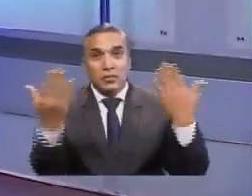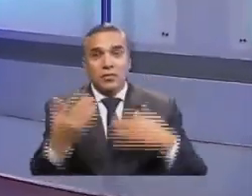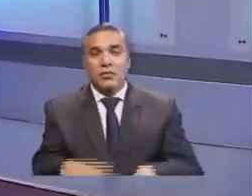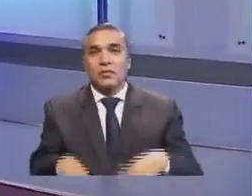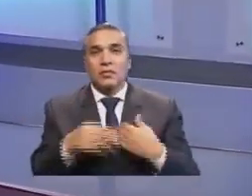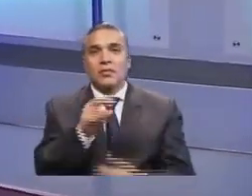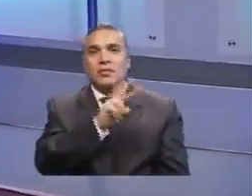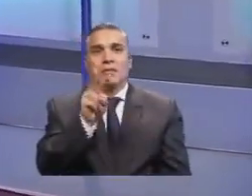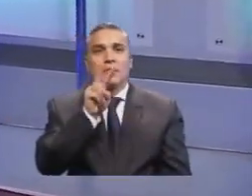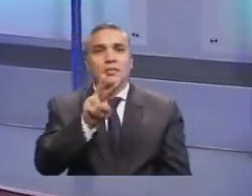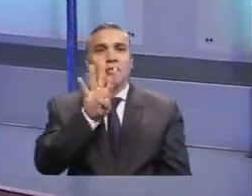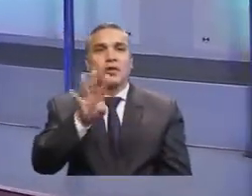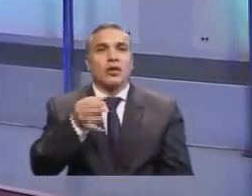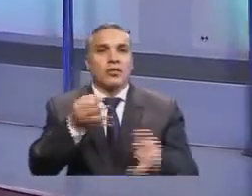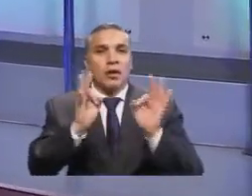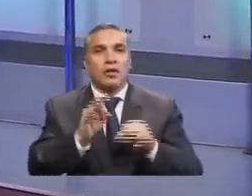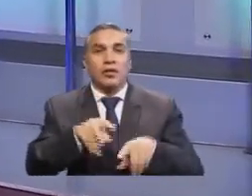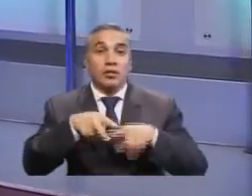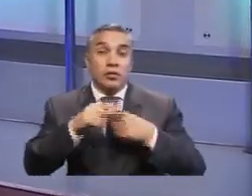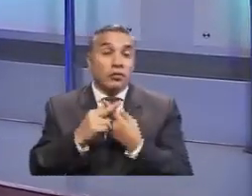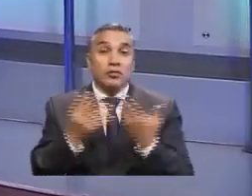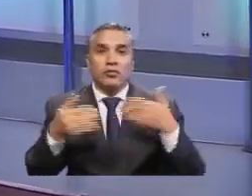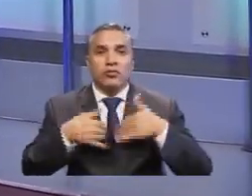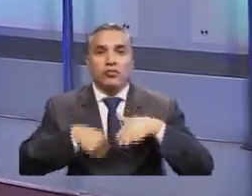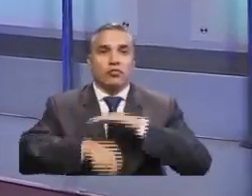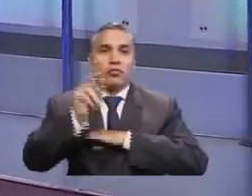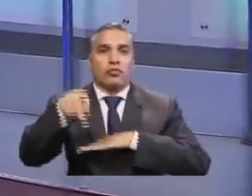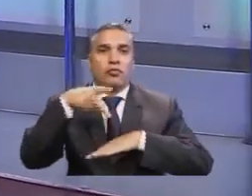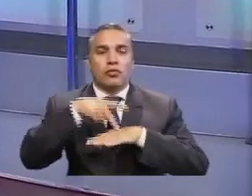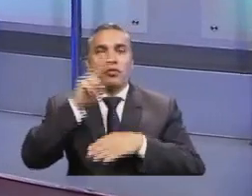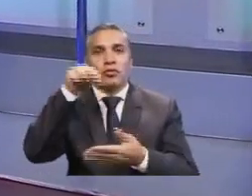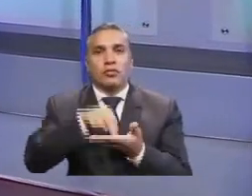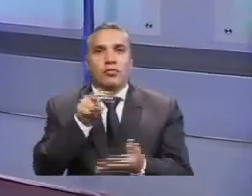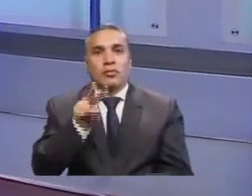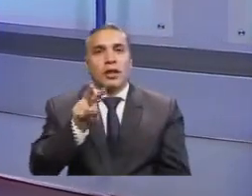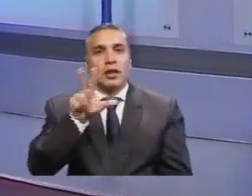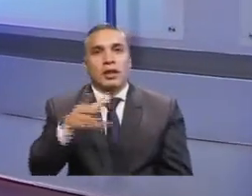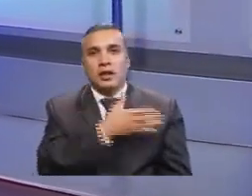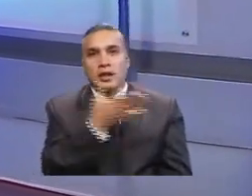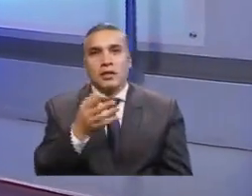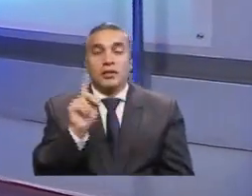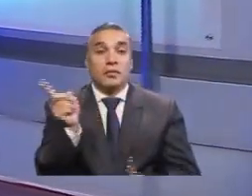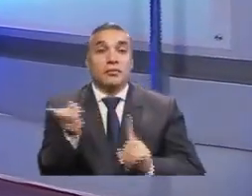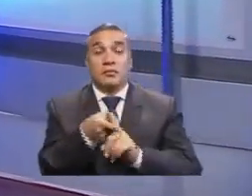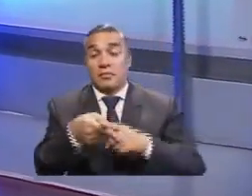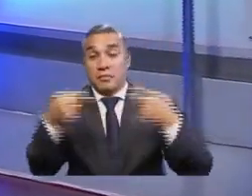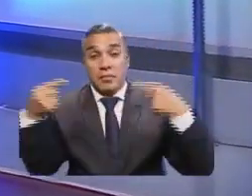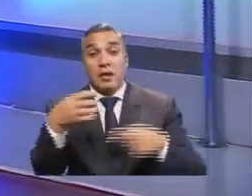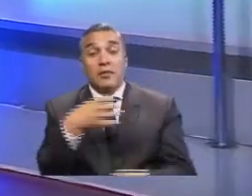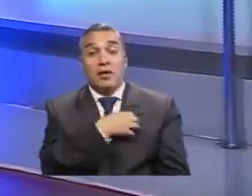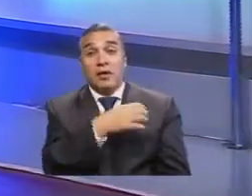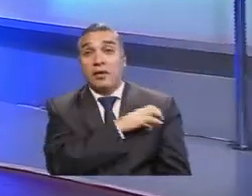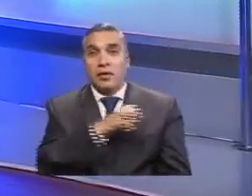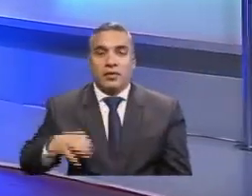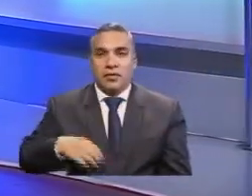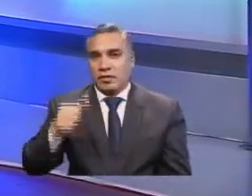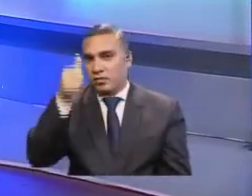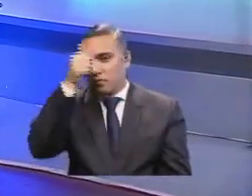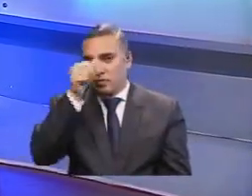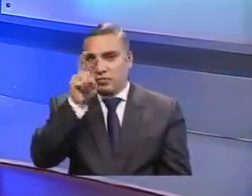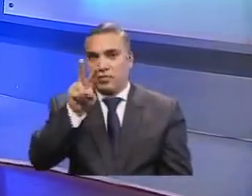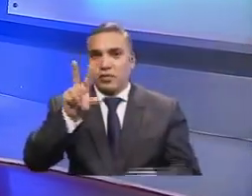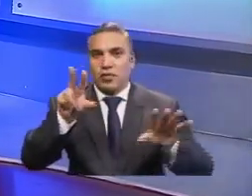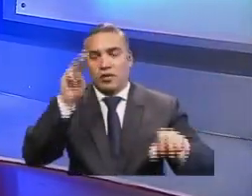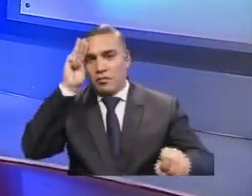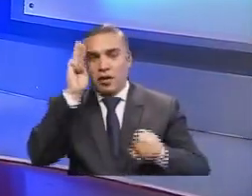Viernes 24 de febrero arranca la Liga Pro 2023. Primer clásico del astillero, domingo 28 de